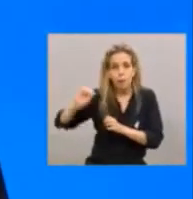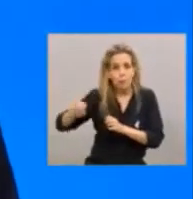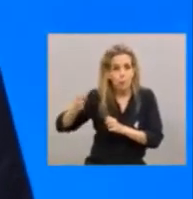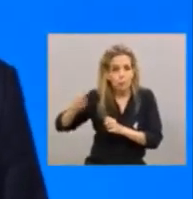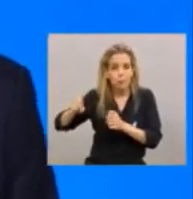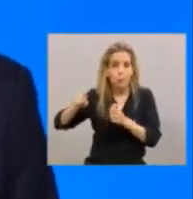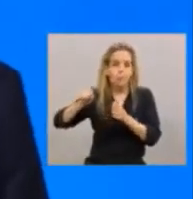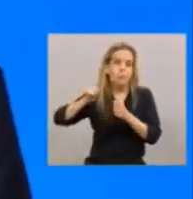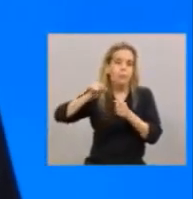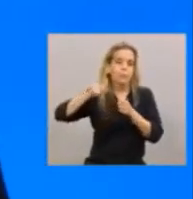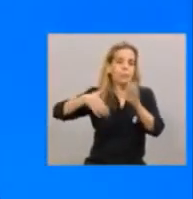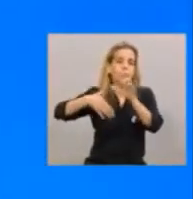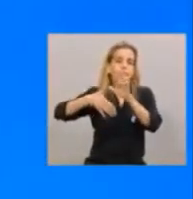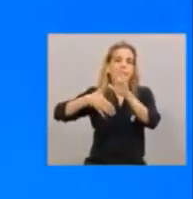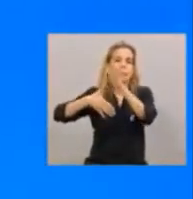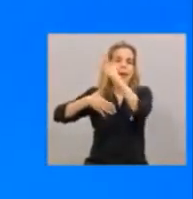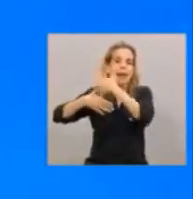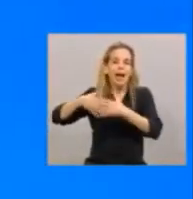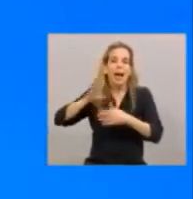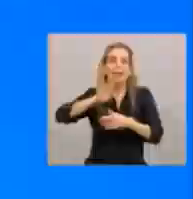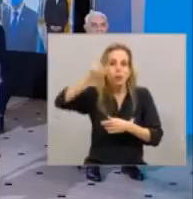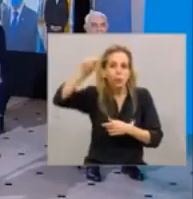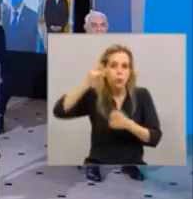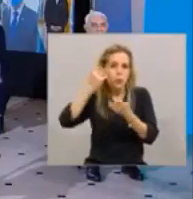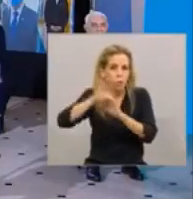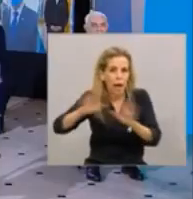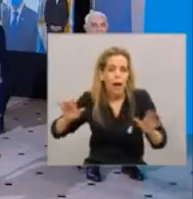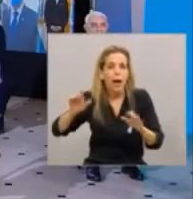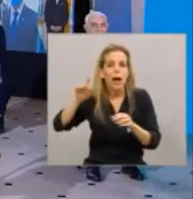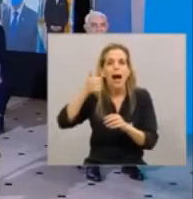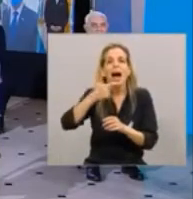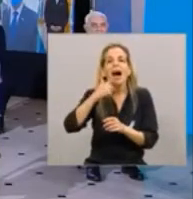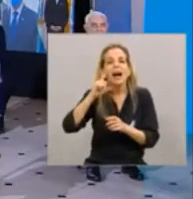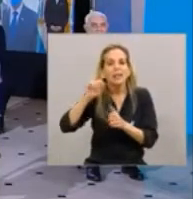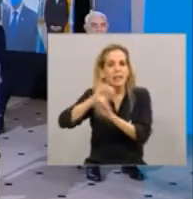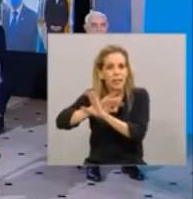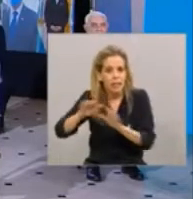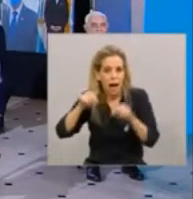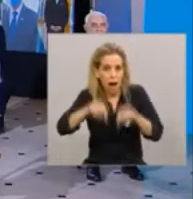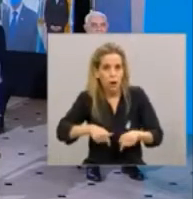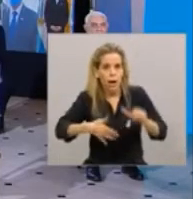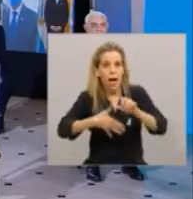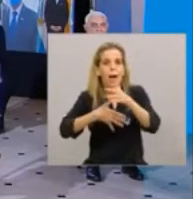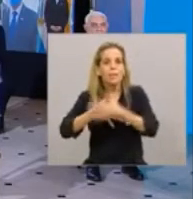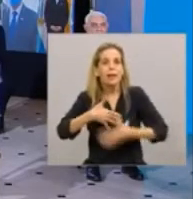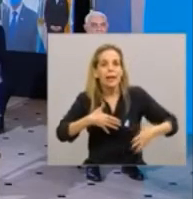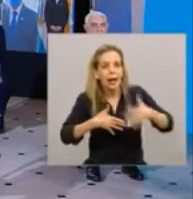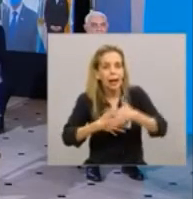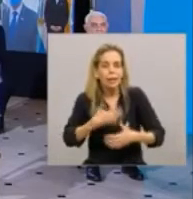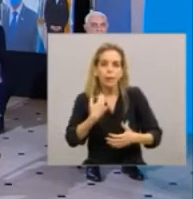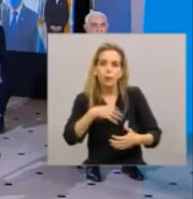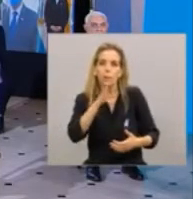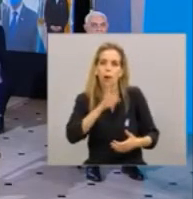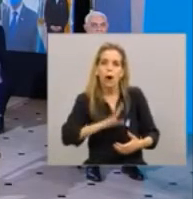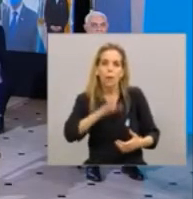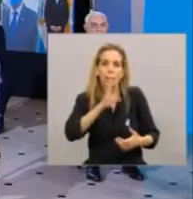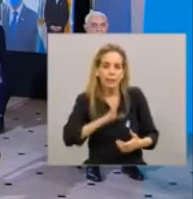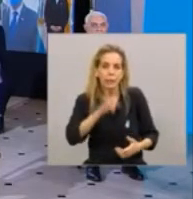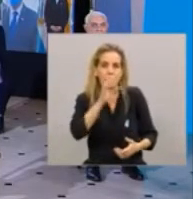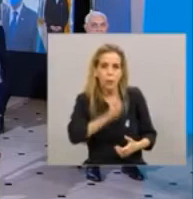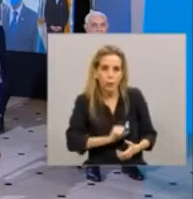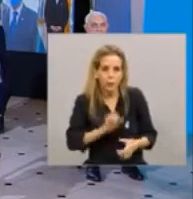y nosotros debemos pasar este momento siempre haciendo lo que estamos haciendo siendo solidarios